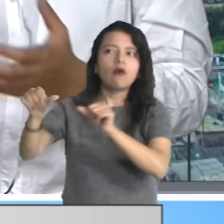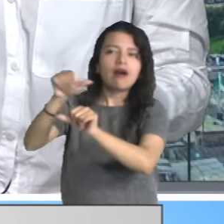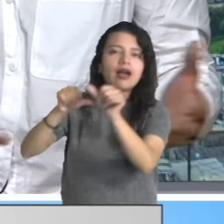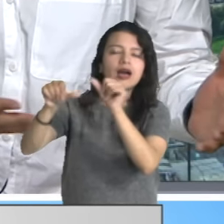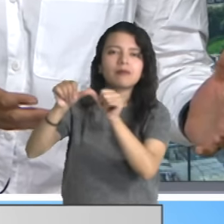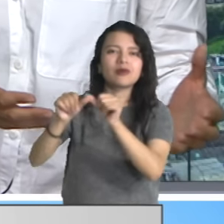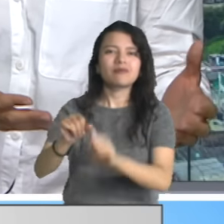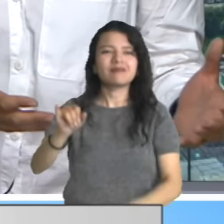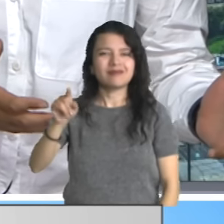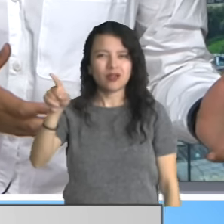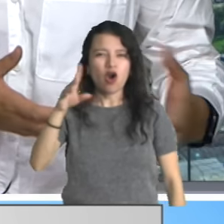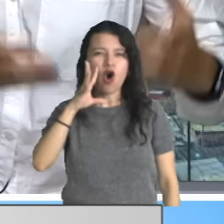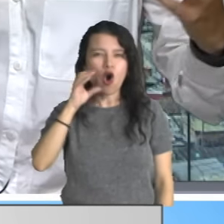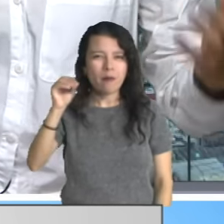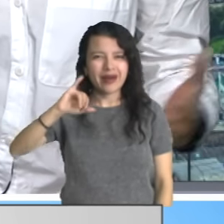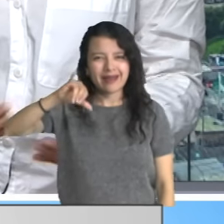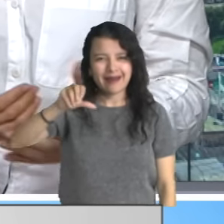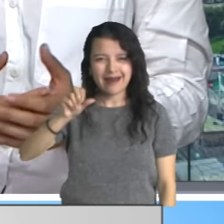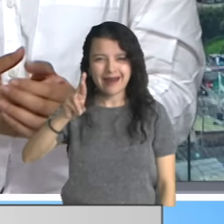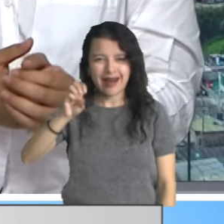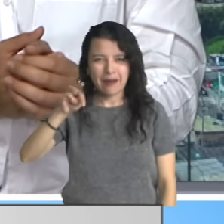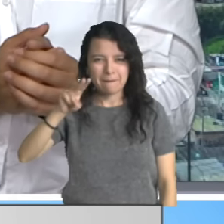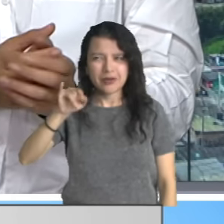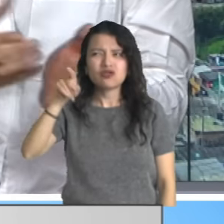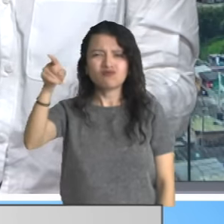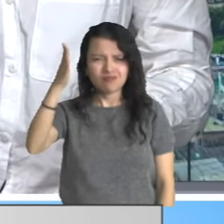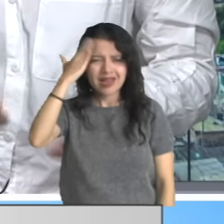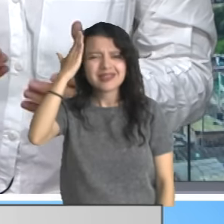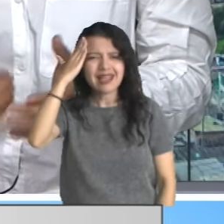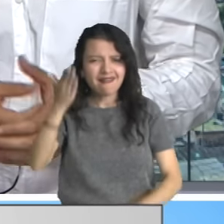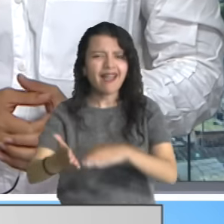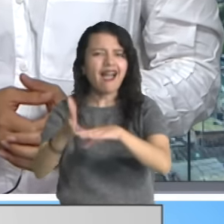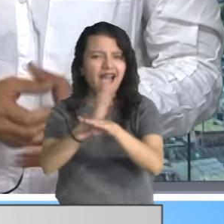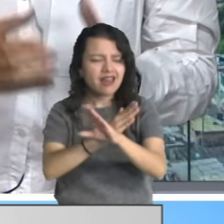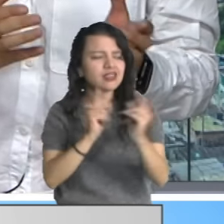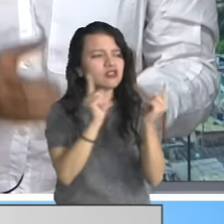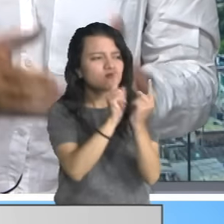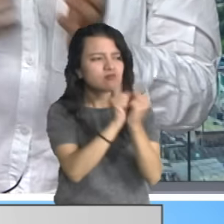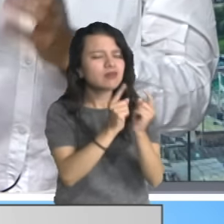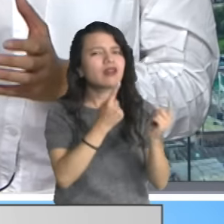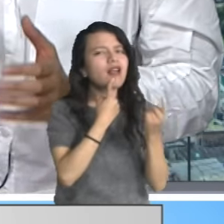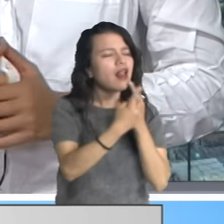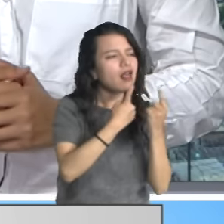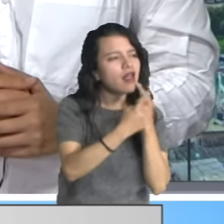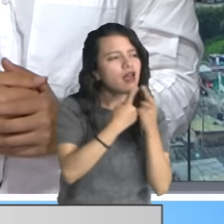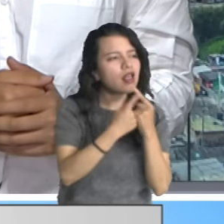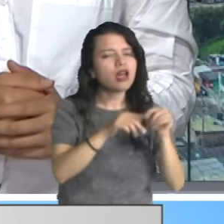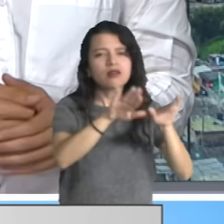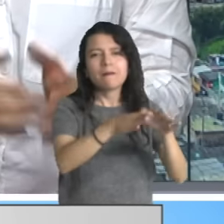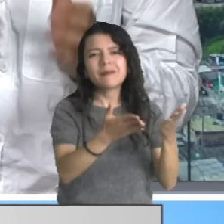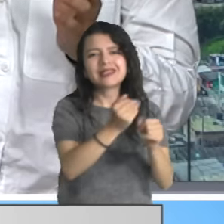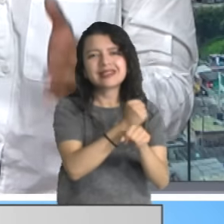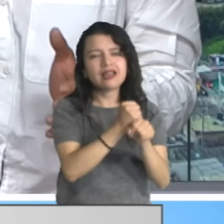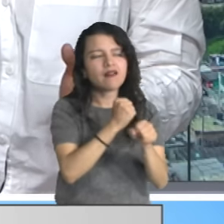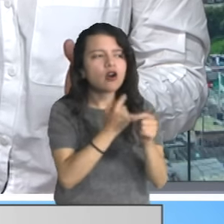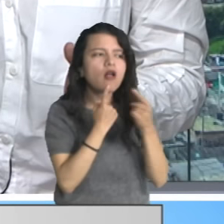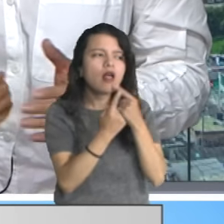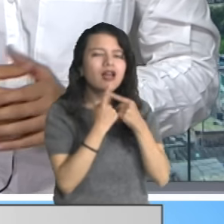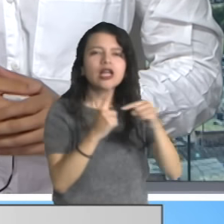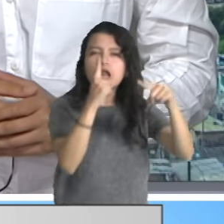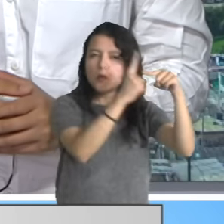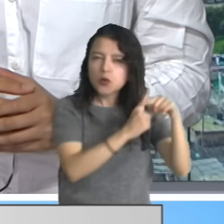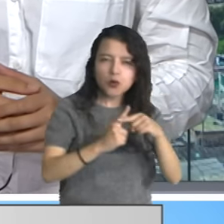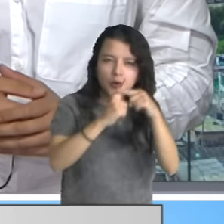había adelantado el proceso de diálogo, las mesas de conversación y de trabajo. Varias de esas mesas se realizaron en la